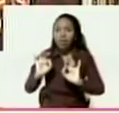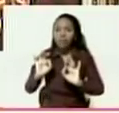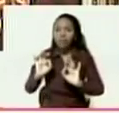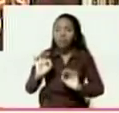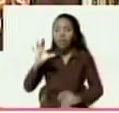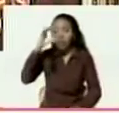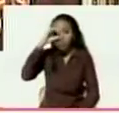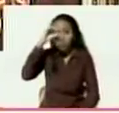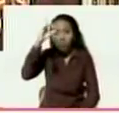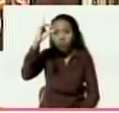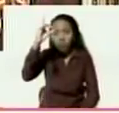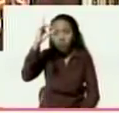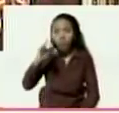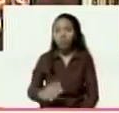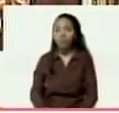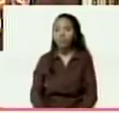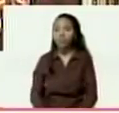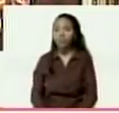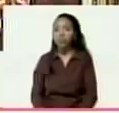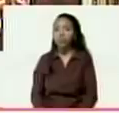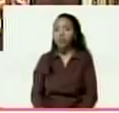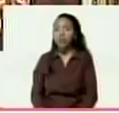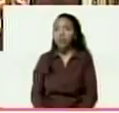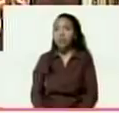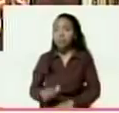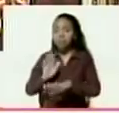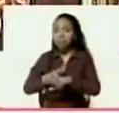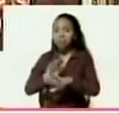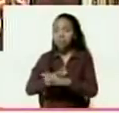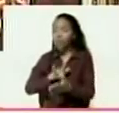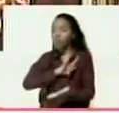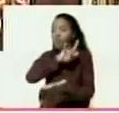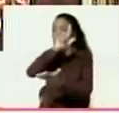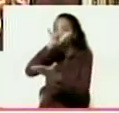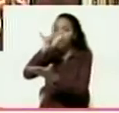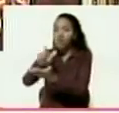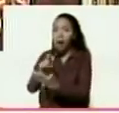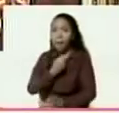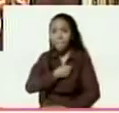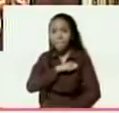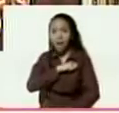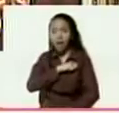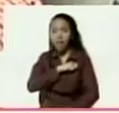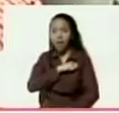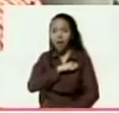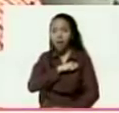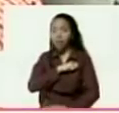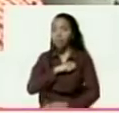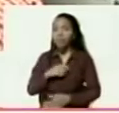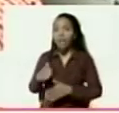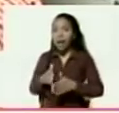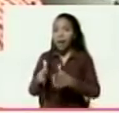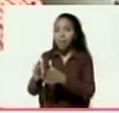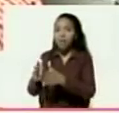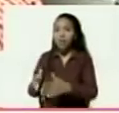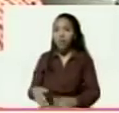Rodríguez pasó por el aeropuerto de España rumbo a una gira